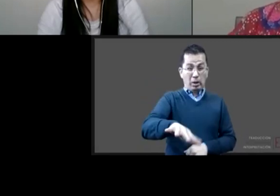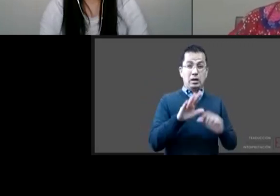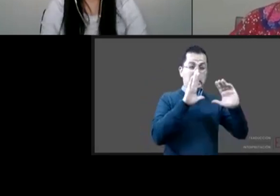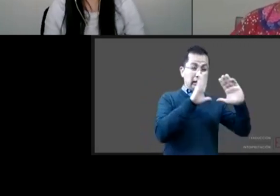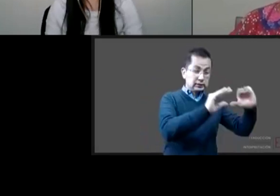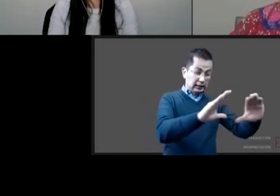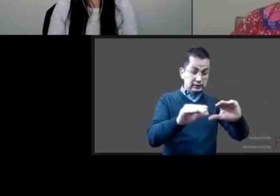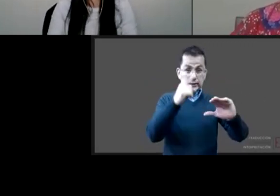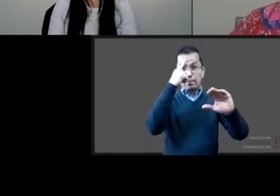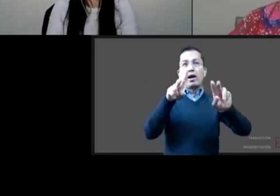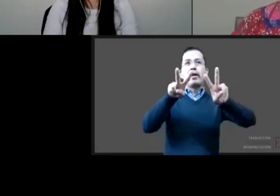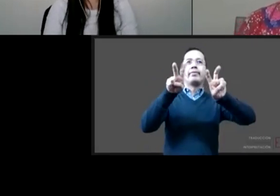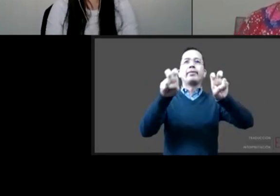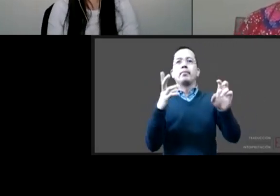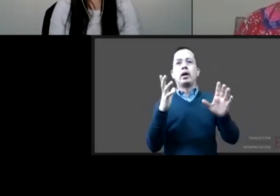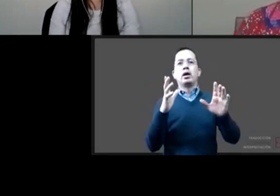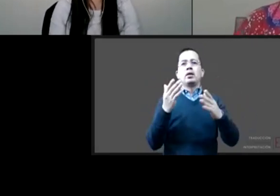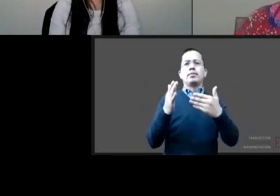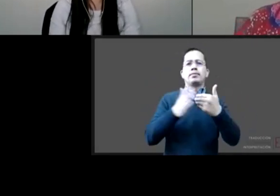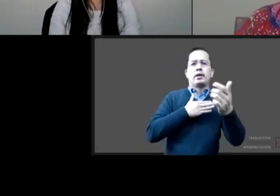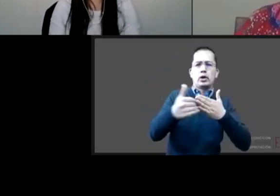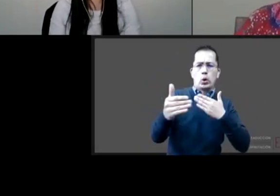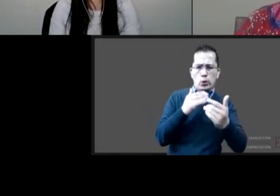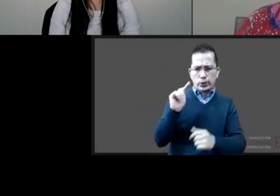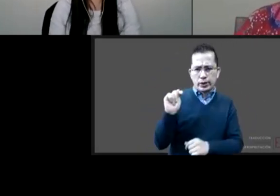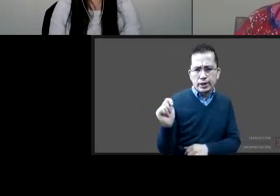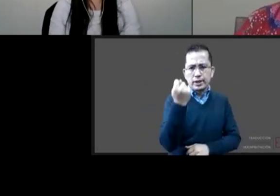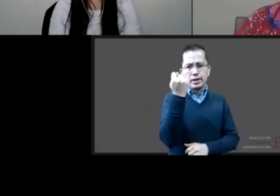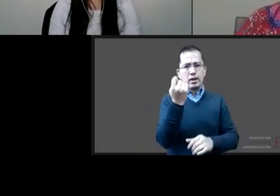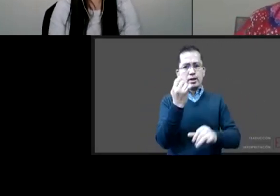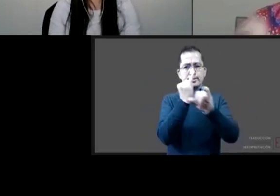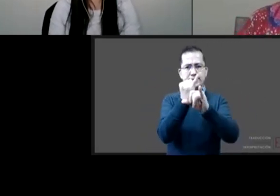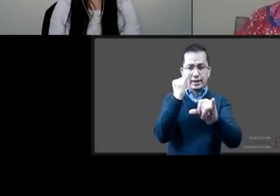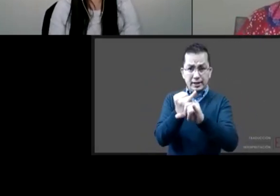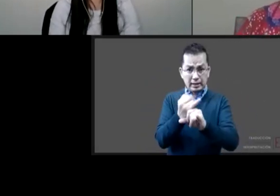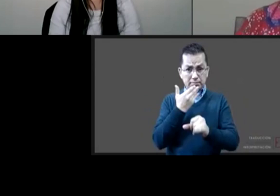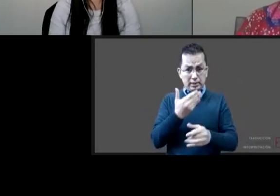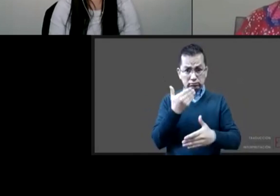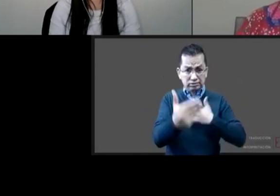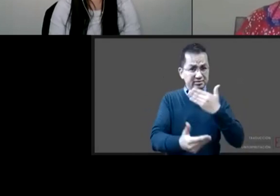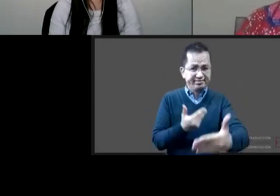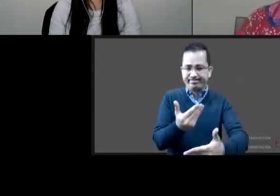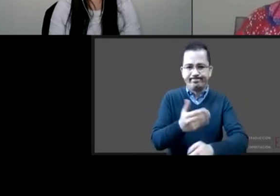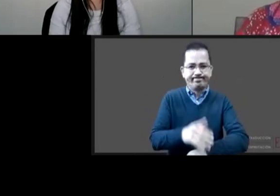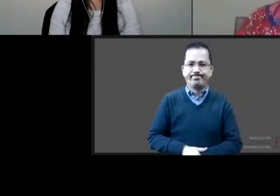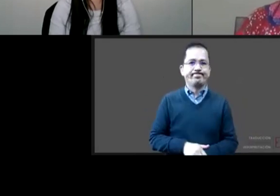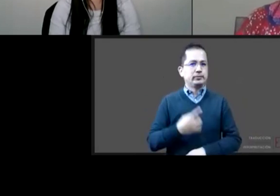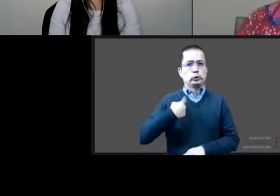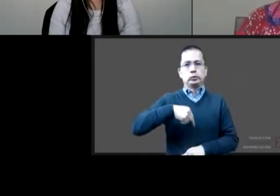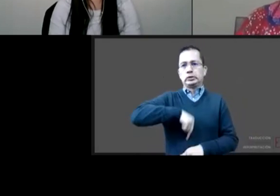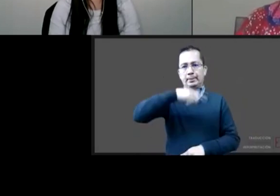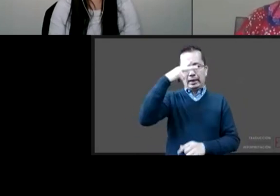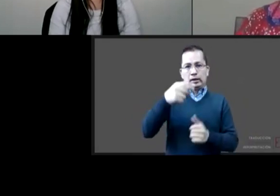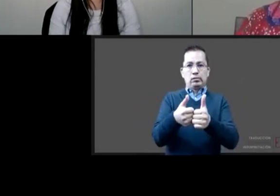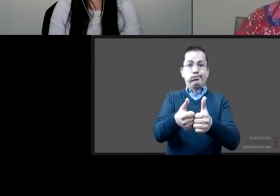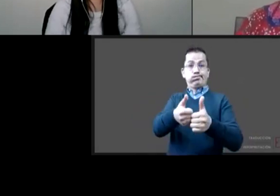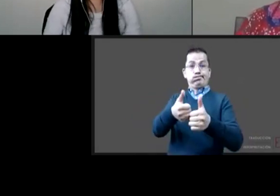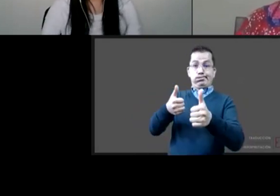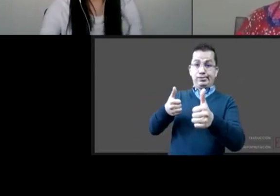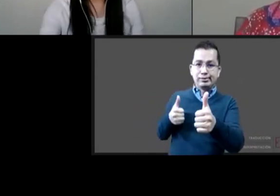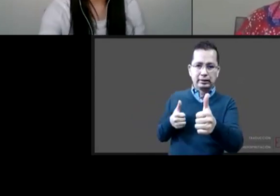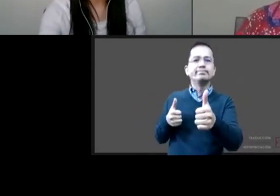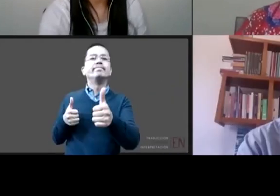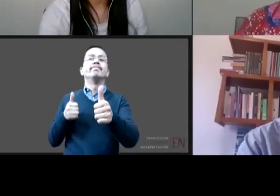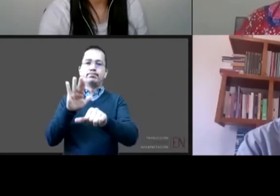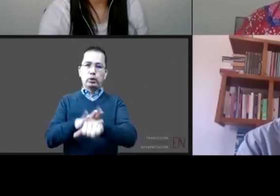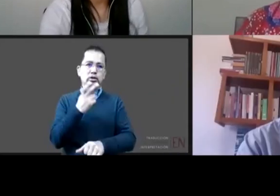Internet y el desarrollo tecnológico nos ha tomado la delantera y claramente ahí esto convertido como un crimen transnacional,